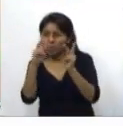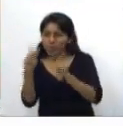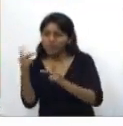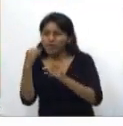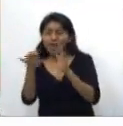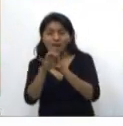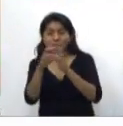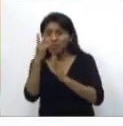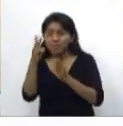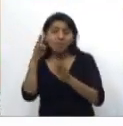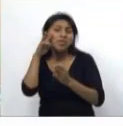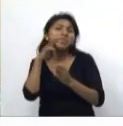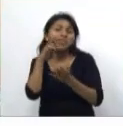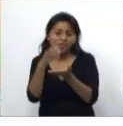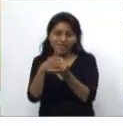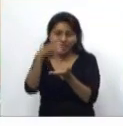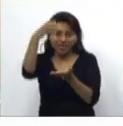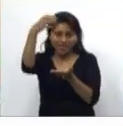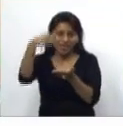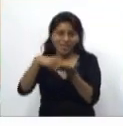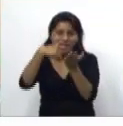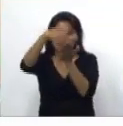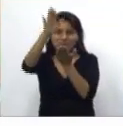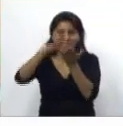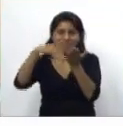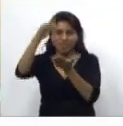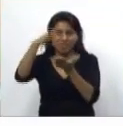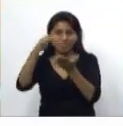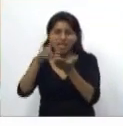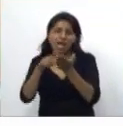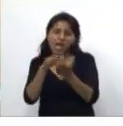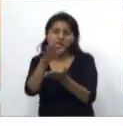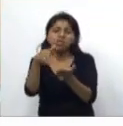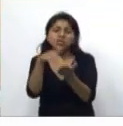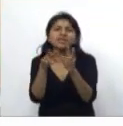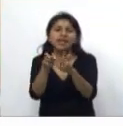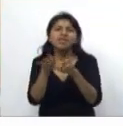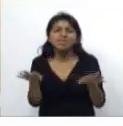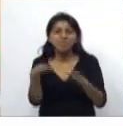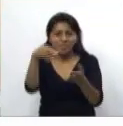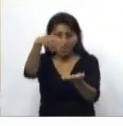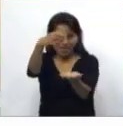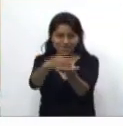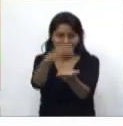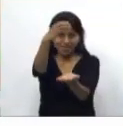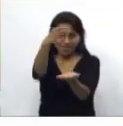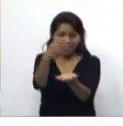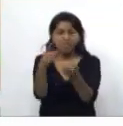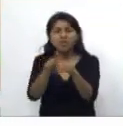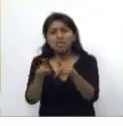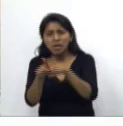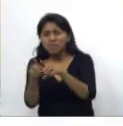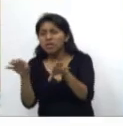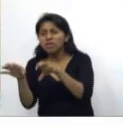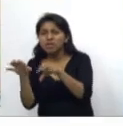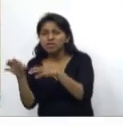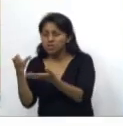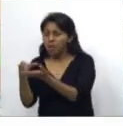que hemos reutilizado, las hemos pintado y las hemos vuelto una decoración de centros de mesa, pero también hacemos con las botellas